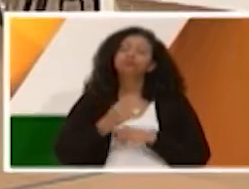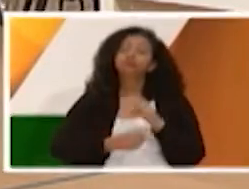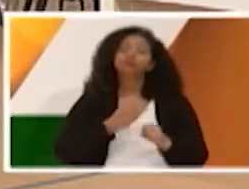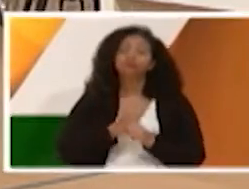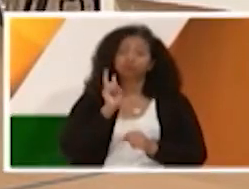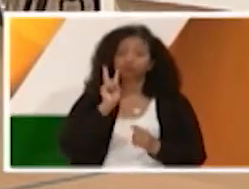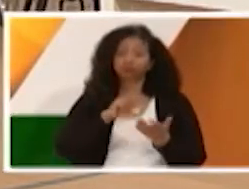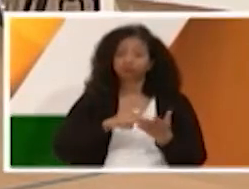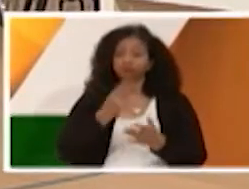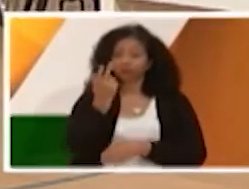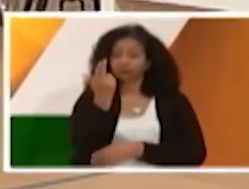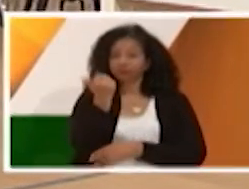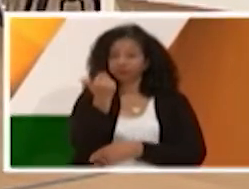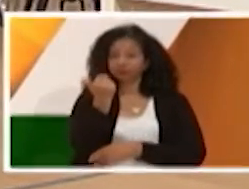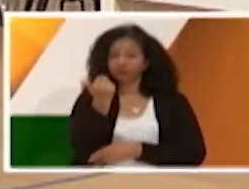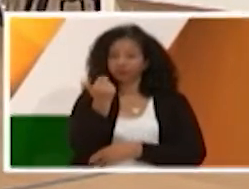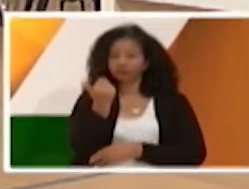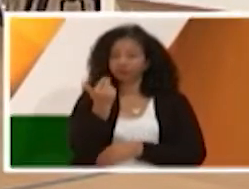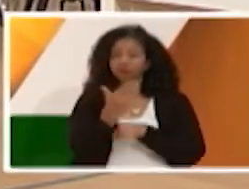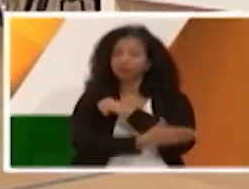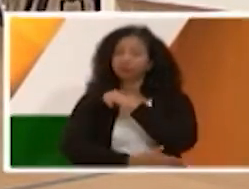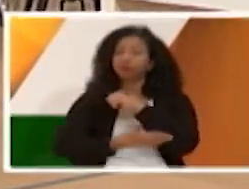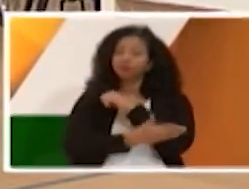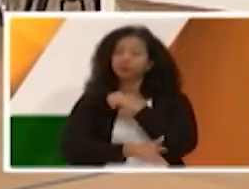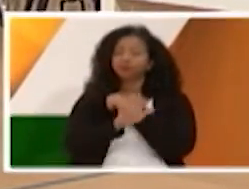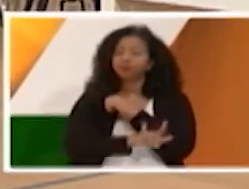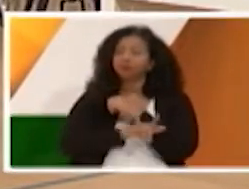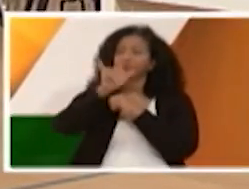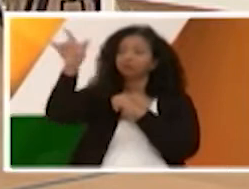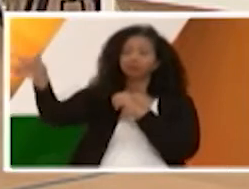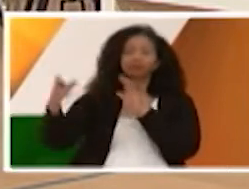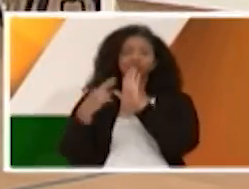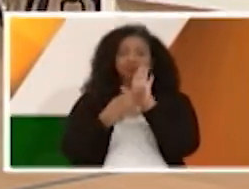el país fue representado a Nicaragua, los